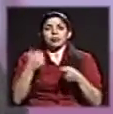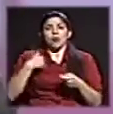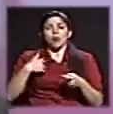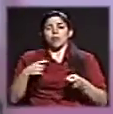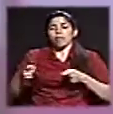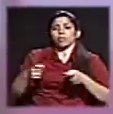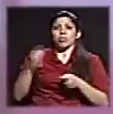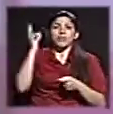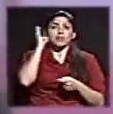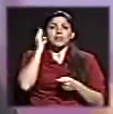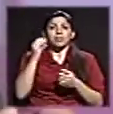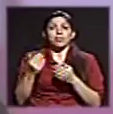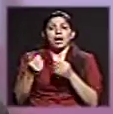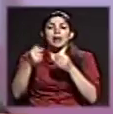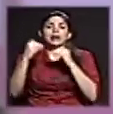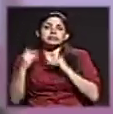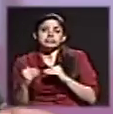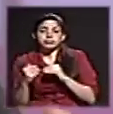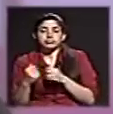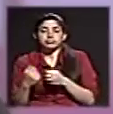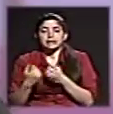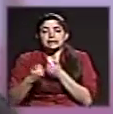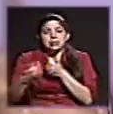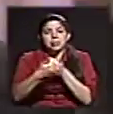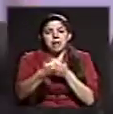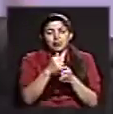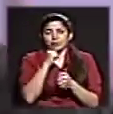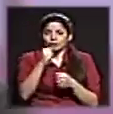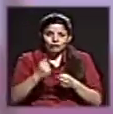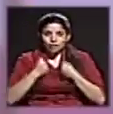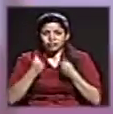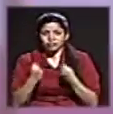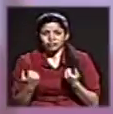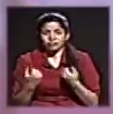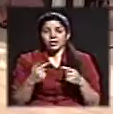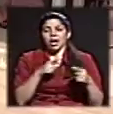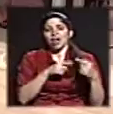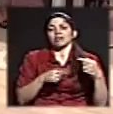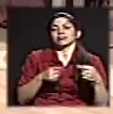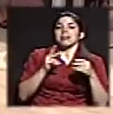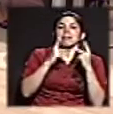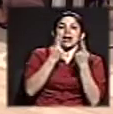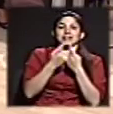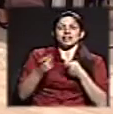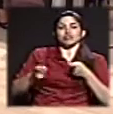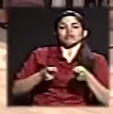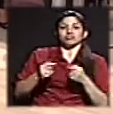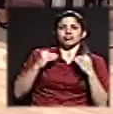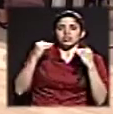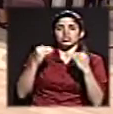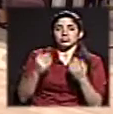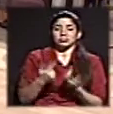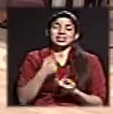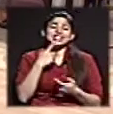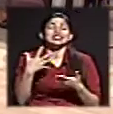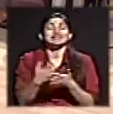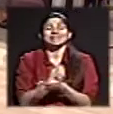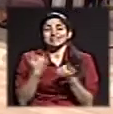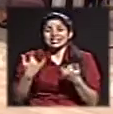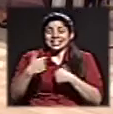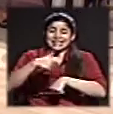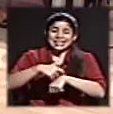mujeres separadas somos menos, ¿verdad? Y no logramos fortalecernos, uniéndonos, superando esas barreras partidistas. Vieran que lamentablemente se nos acabó el